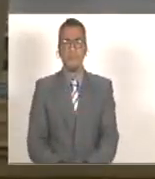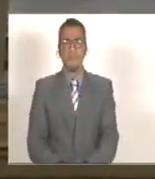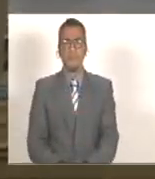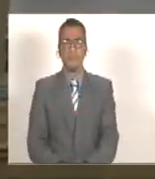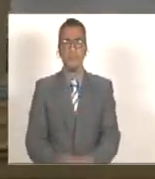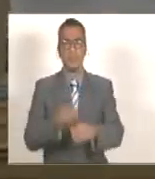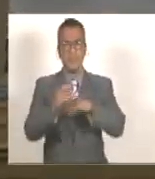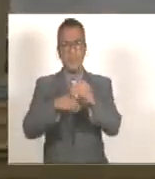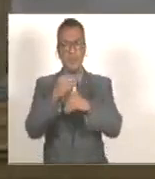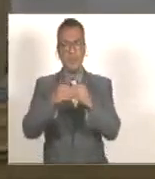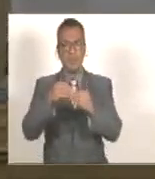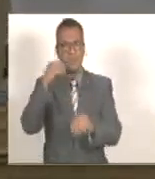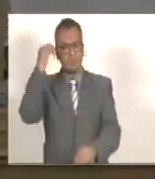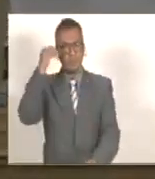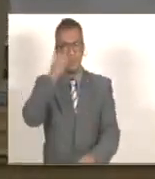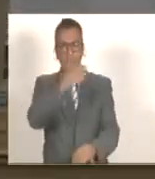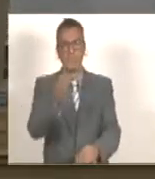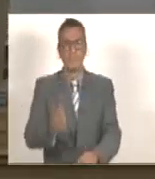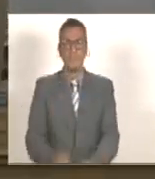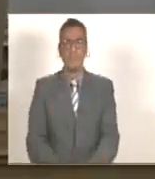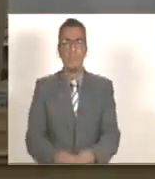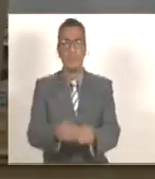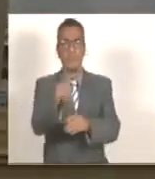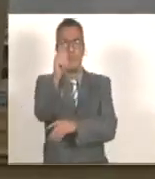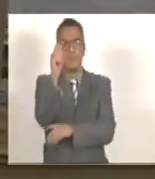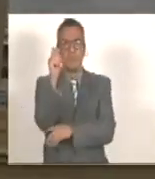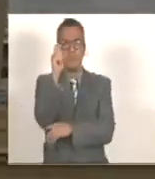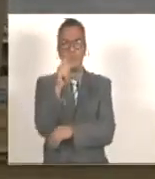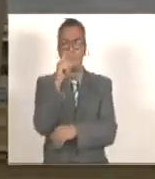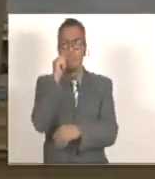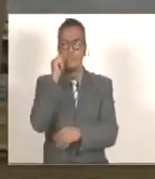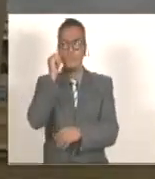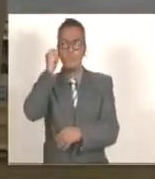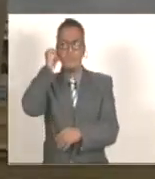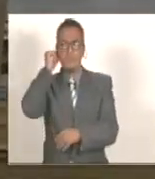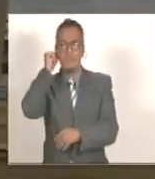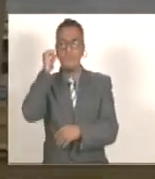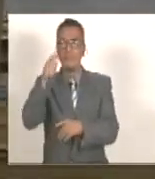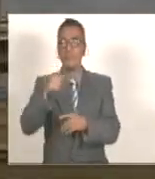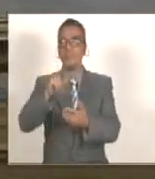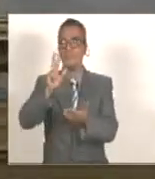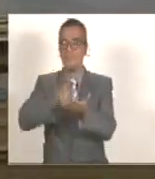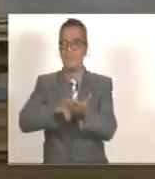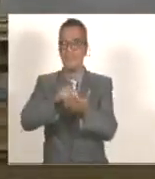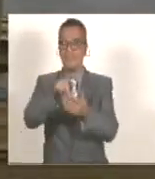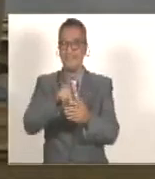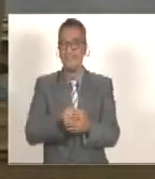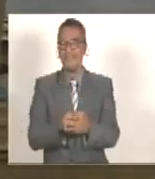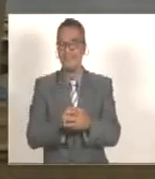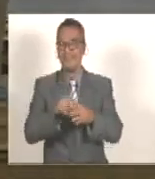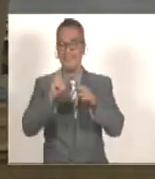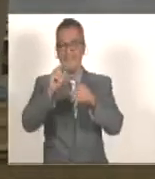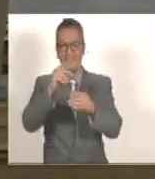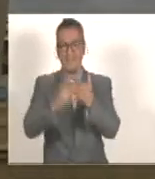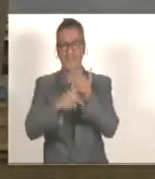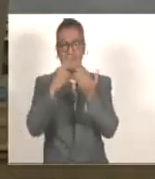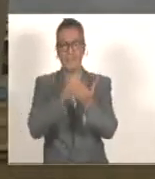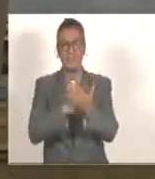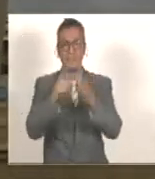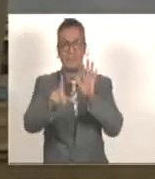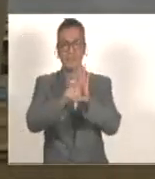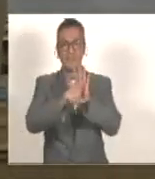En consideración a las honorables diputadas y los honorables diputados que estén a favor del proyecto presentado de